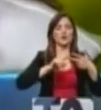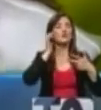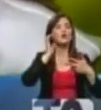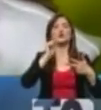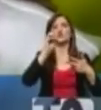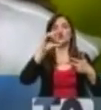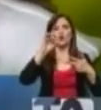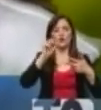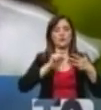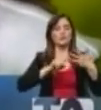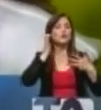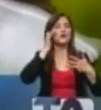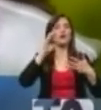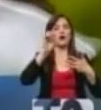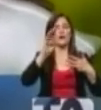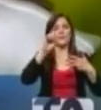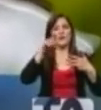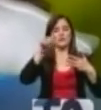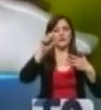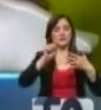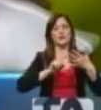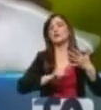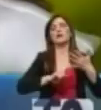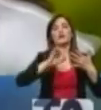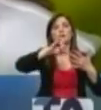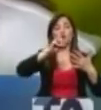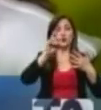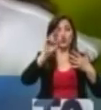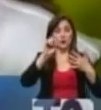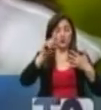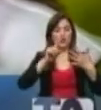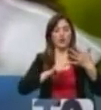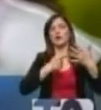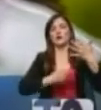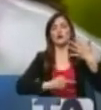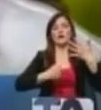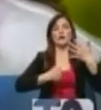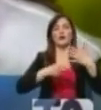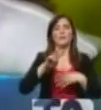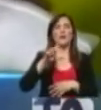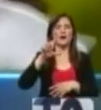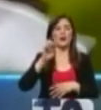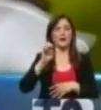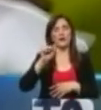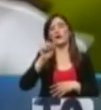Janet Cabezas Castillo, Juan Lloret Valdivieso, Lira Villalba Miranda, Campo